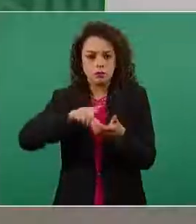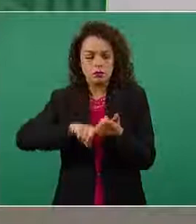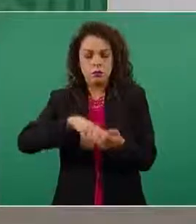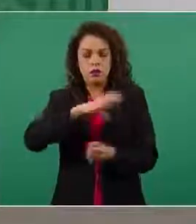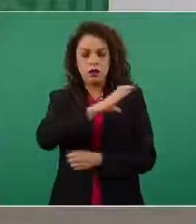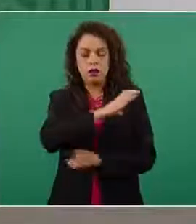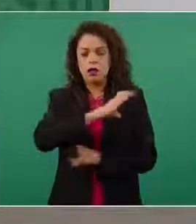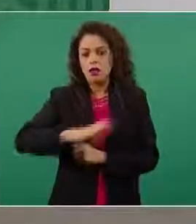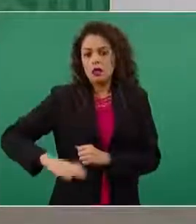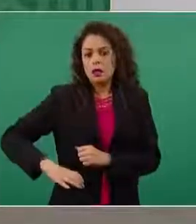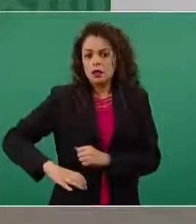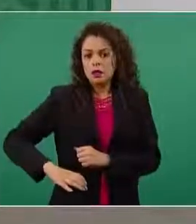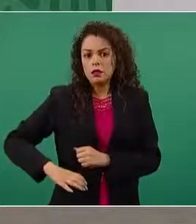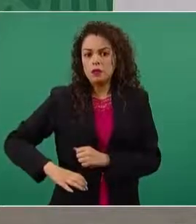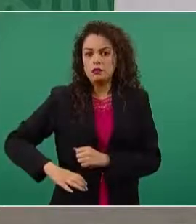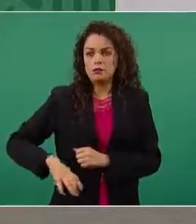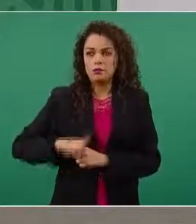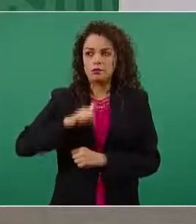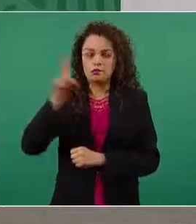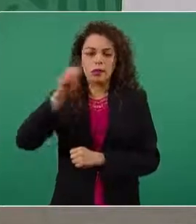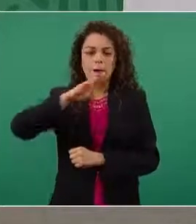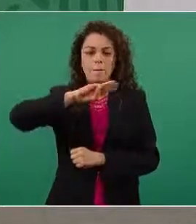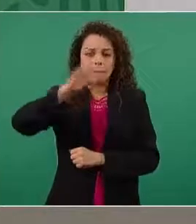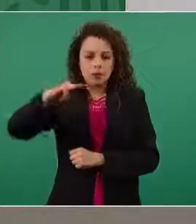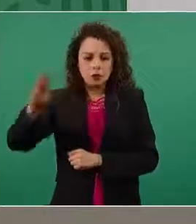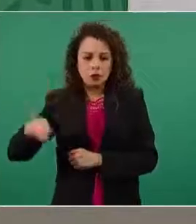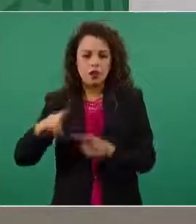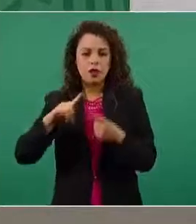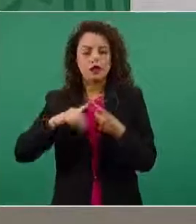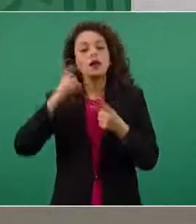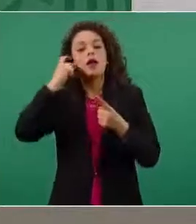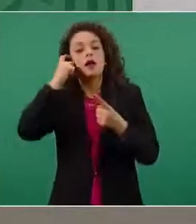al candidato de Michoacán, al candidato de Guerrero, de